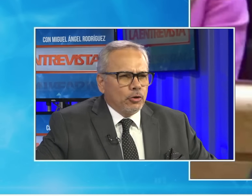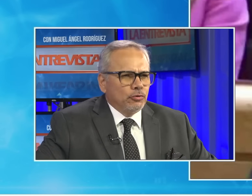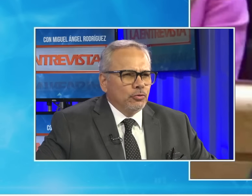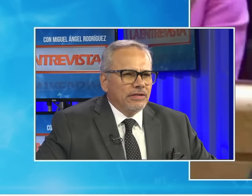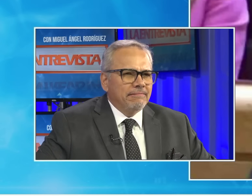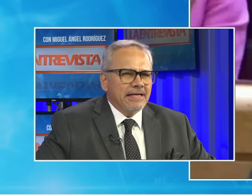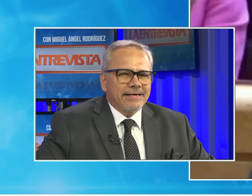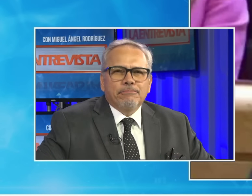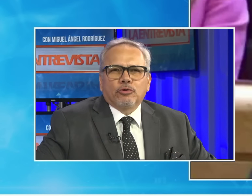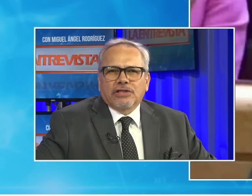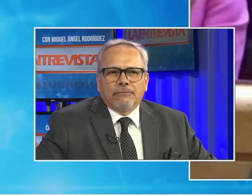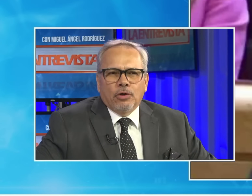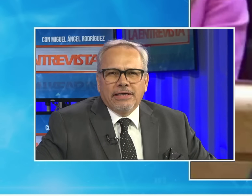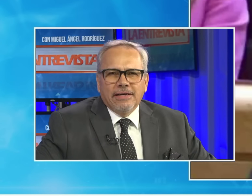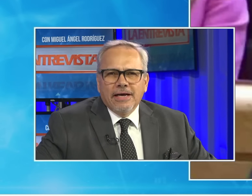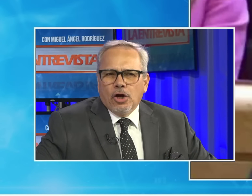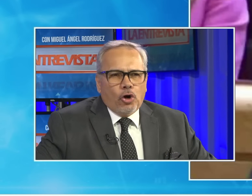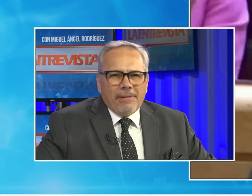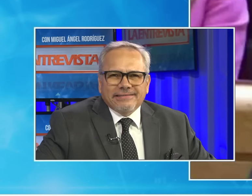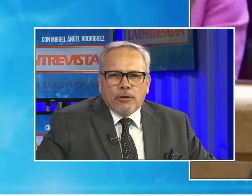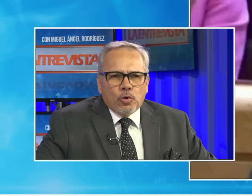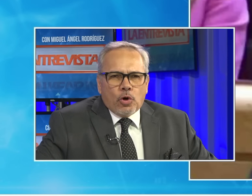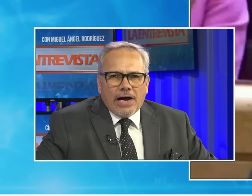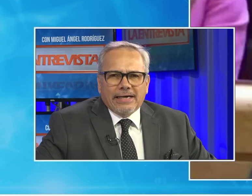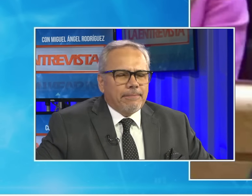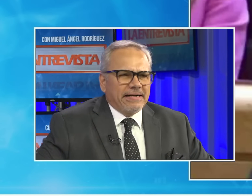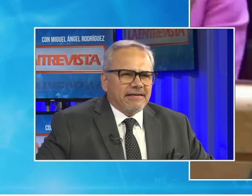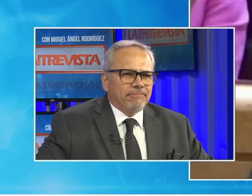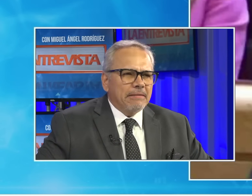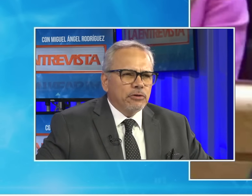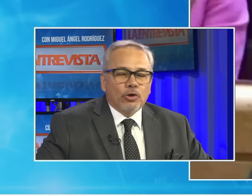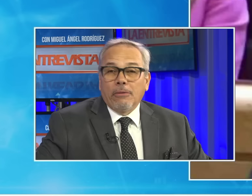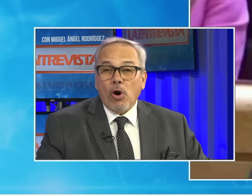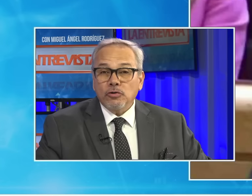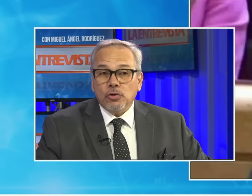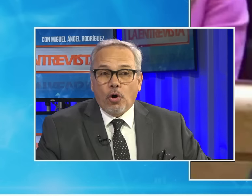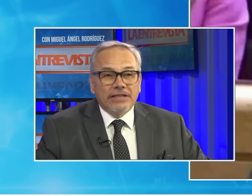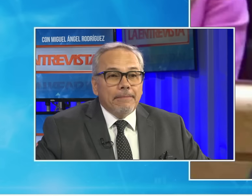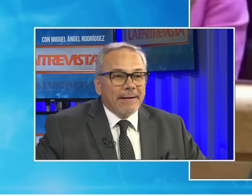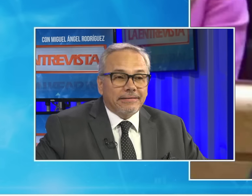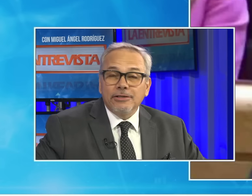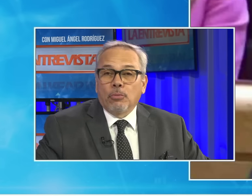tan contundente, ripostándole, lo más seguro, al representante o de Vox